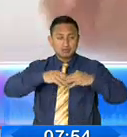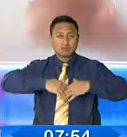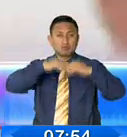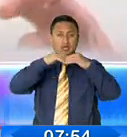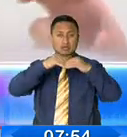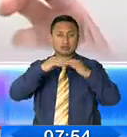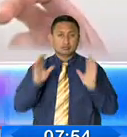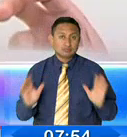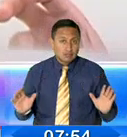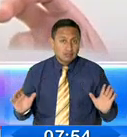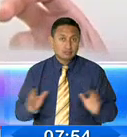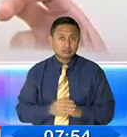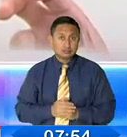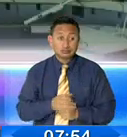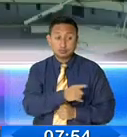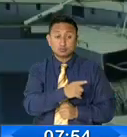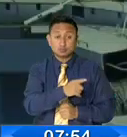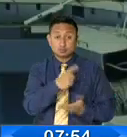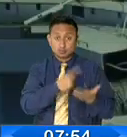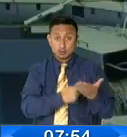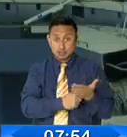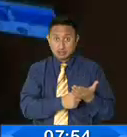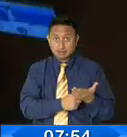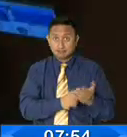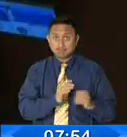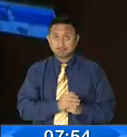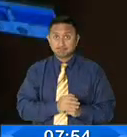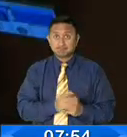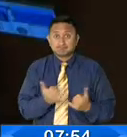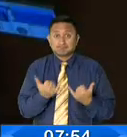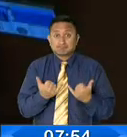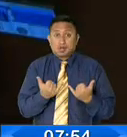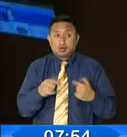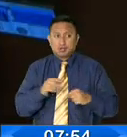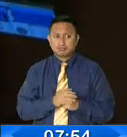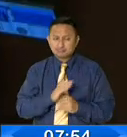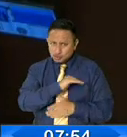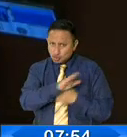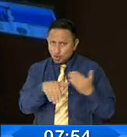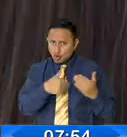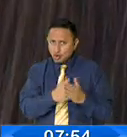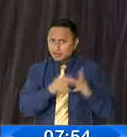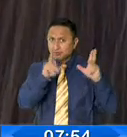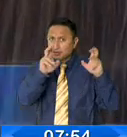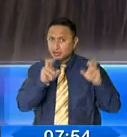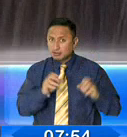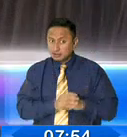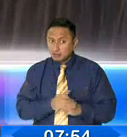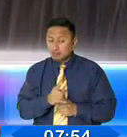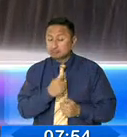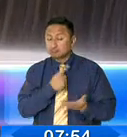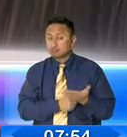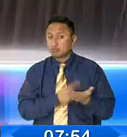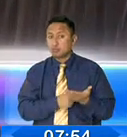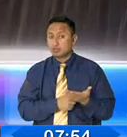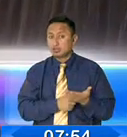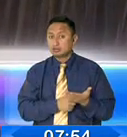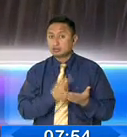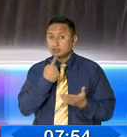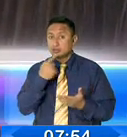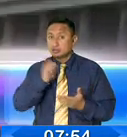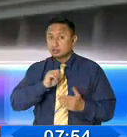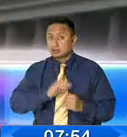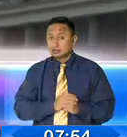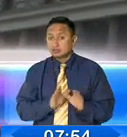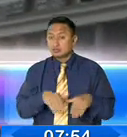nos está diciendo ese análisis. Entonces, tomando en consideración todos estos aspectos, los analistas puntualizan que se va